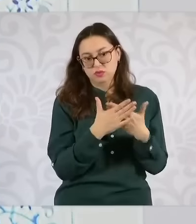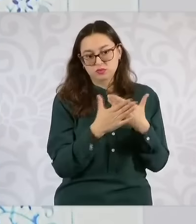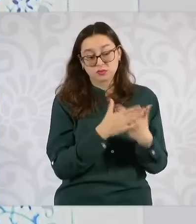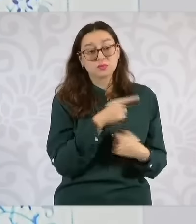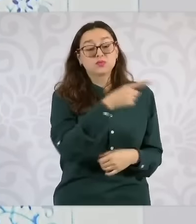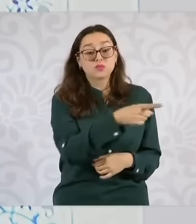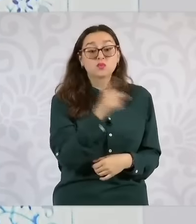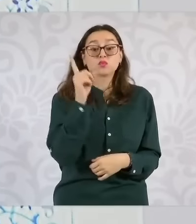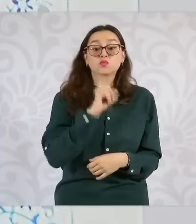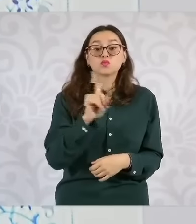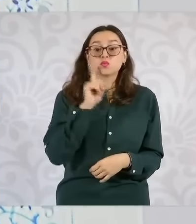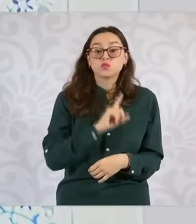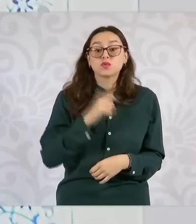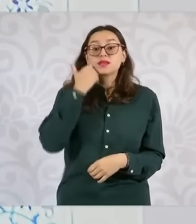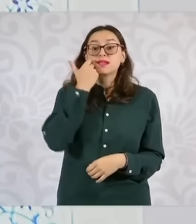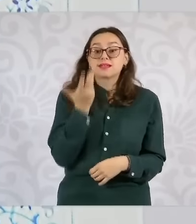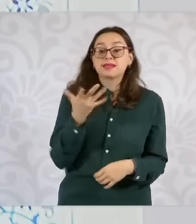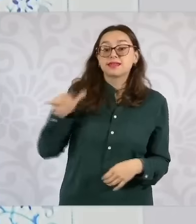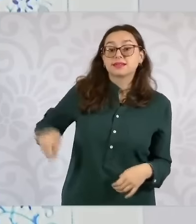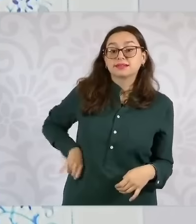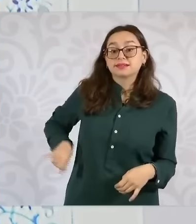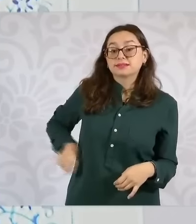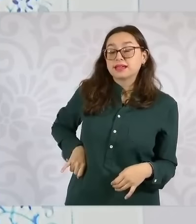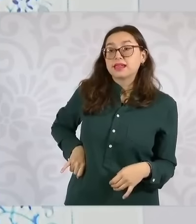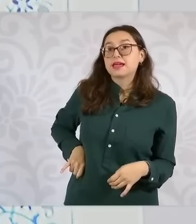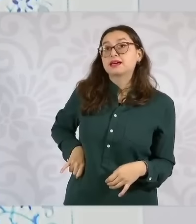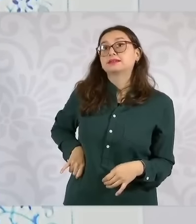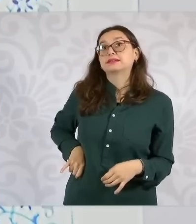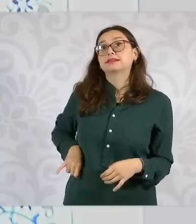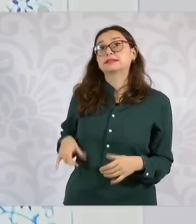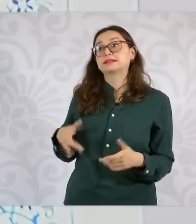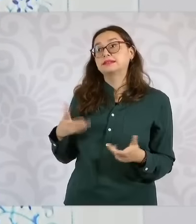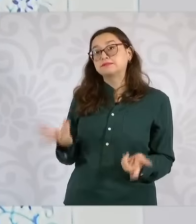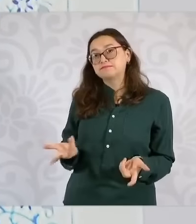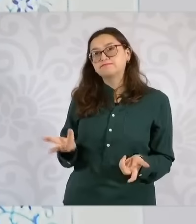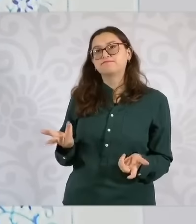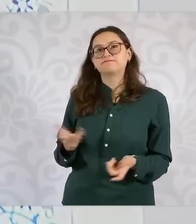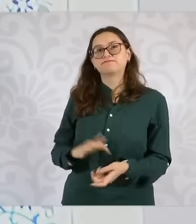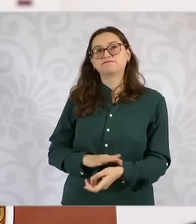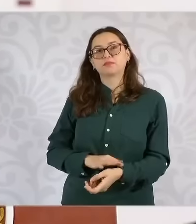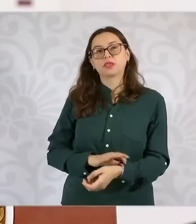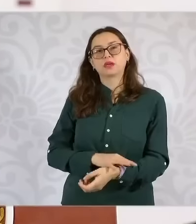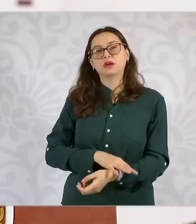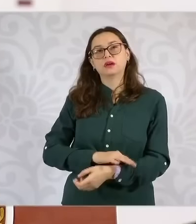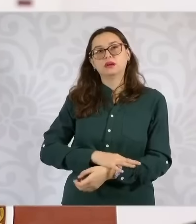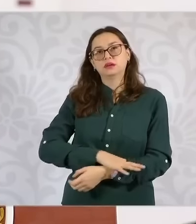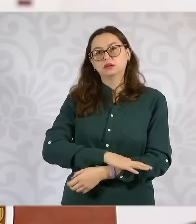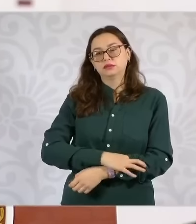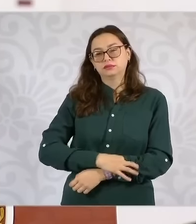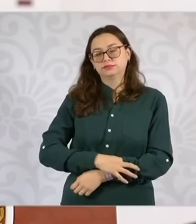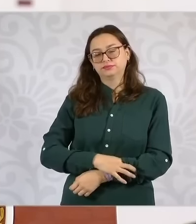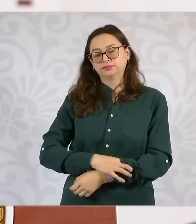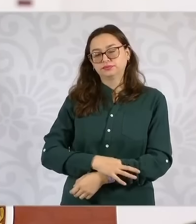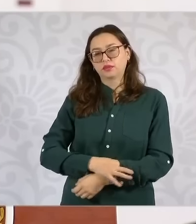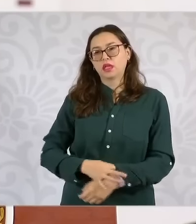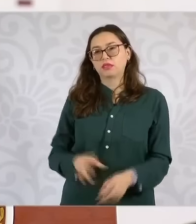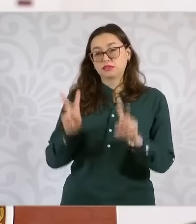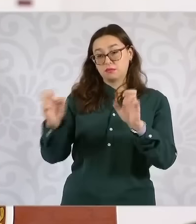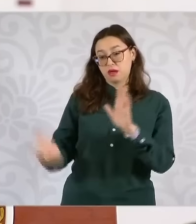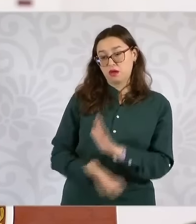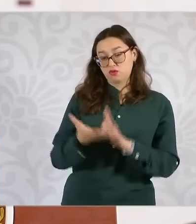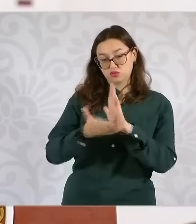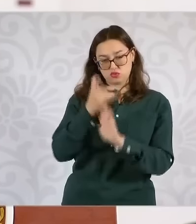mucho interés en que apoyemos en las obras de ingeniería hidráulica, las obras